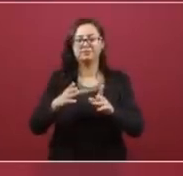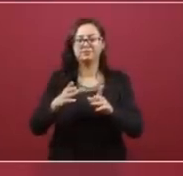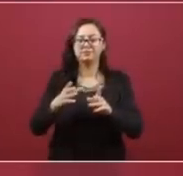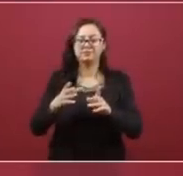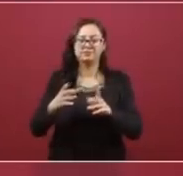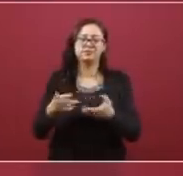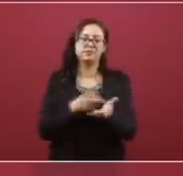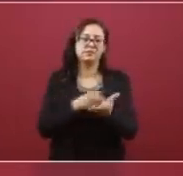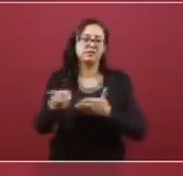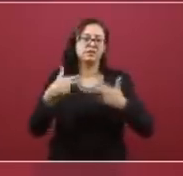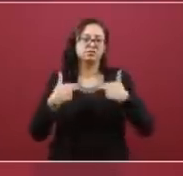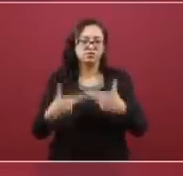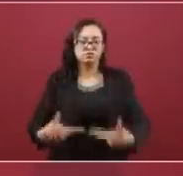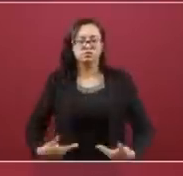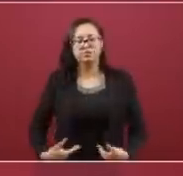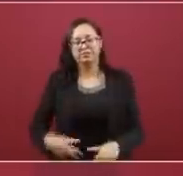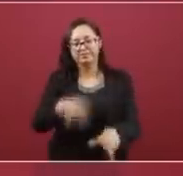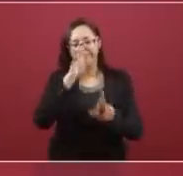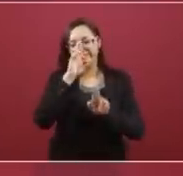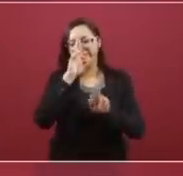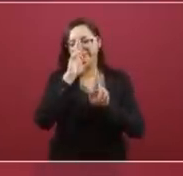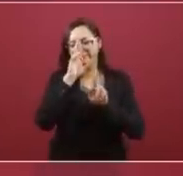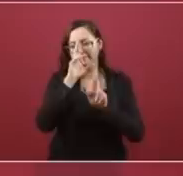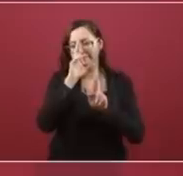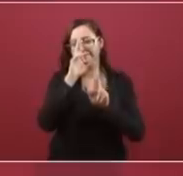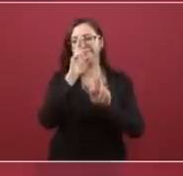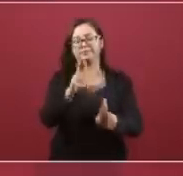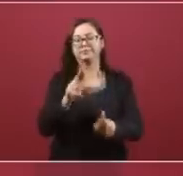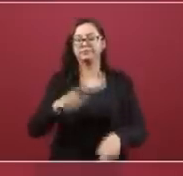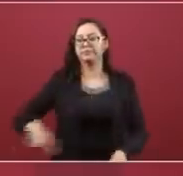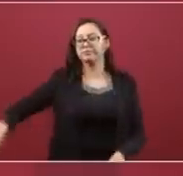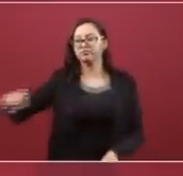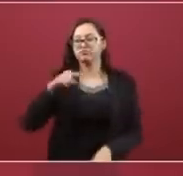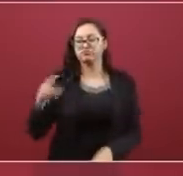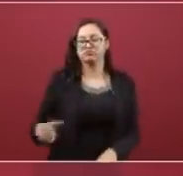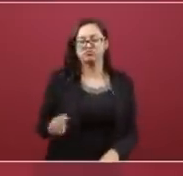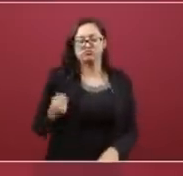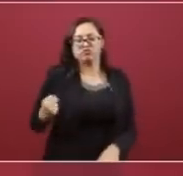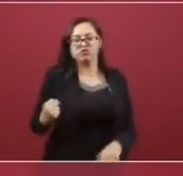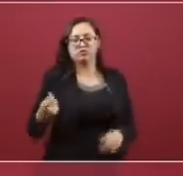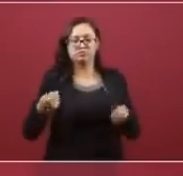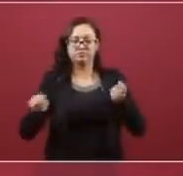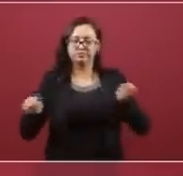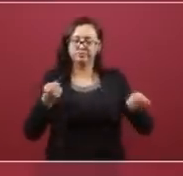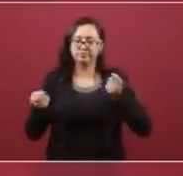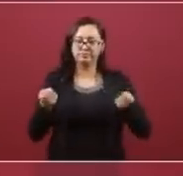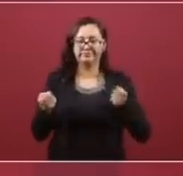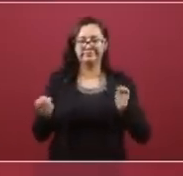respeto de los derechos humanos y en el uso moderado de la fuerza.